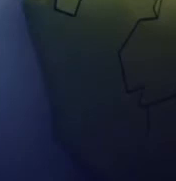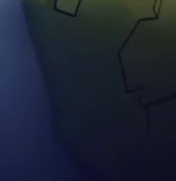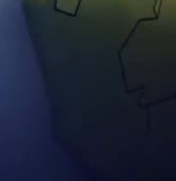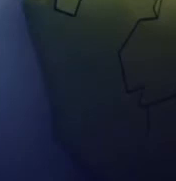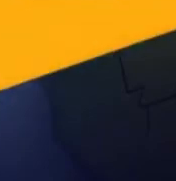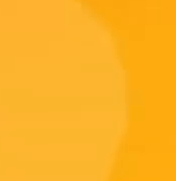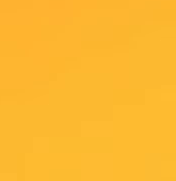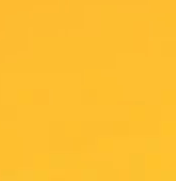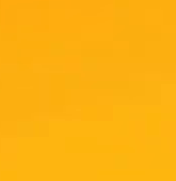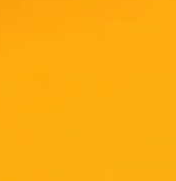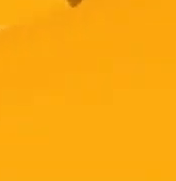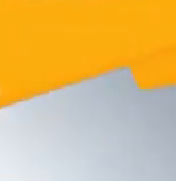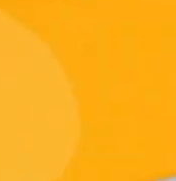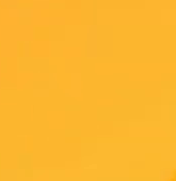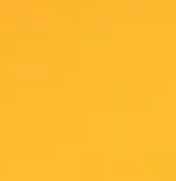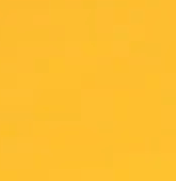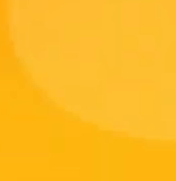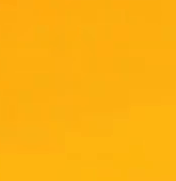Gracias.